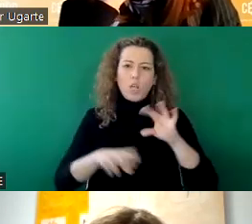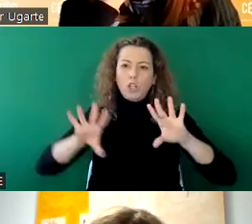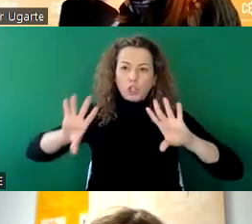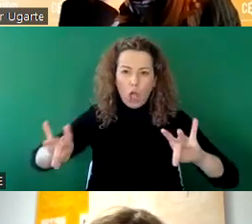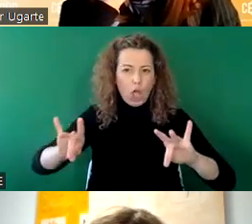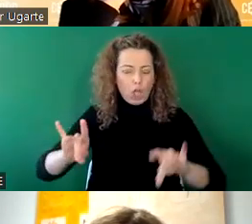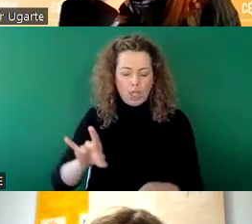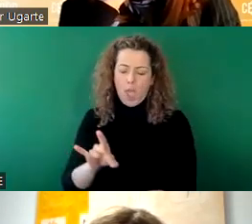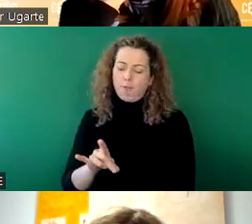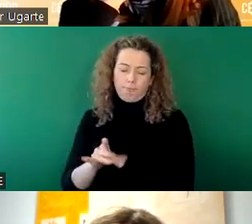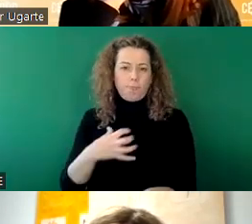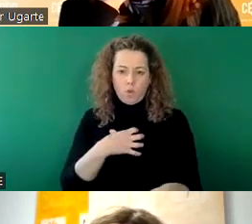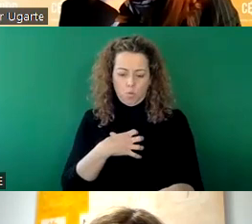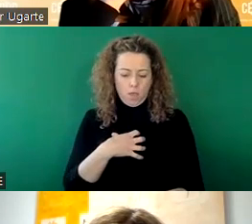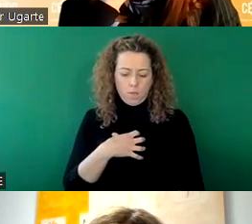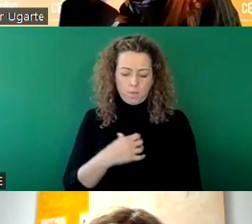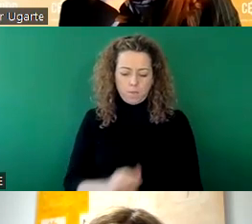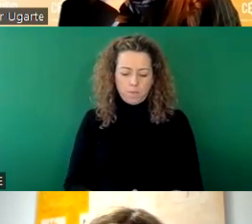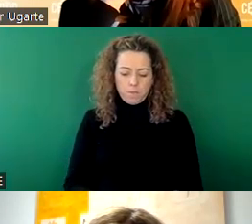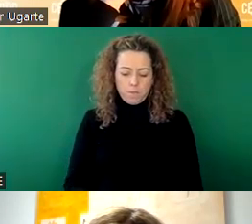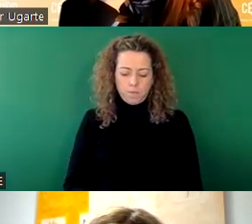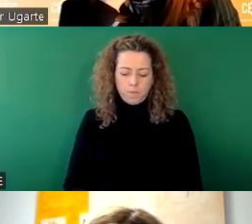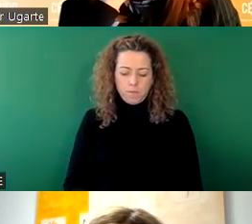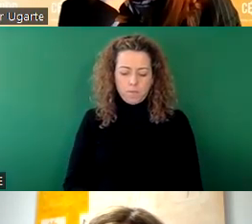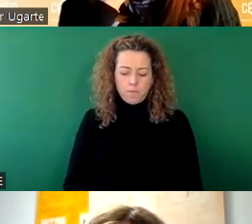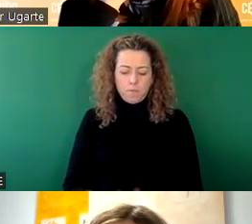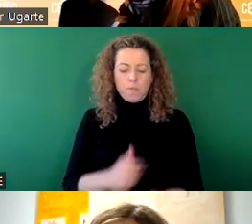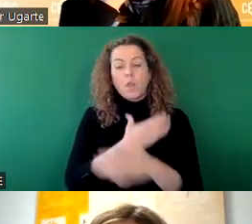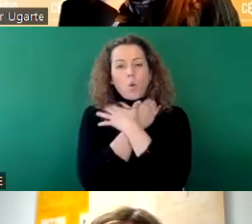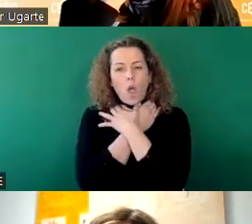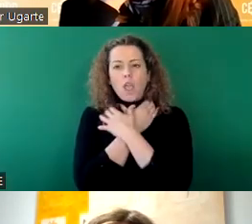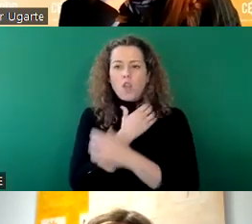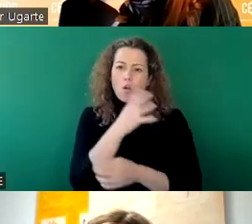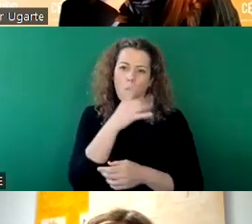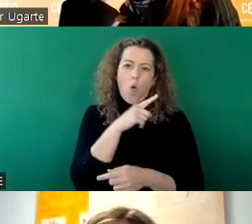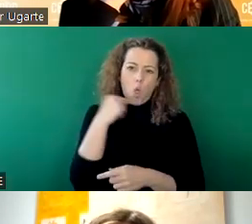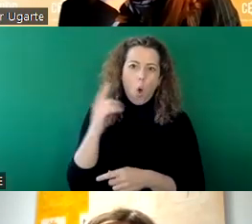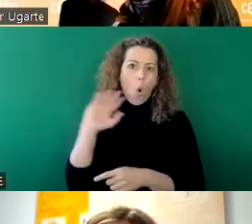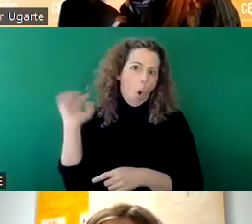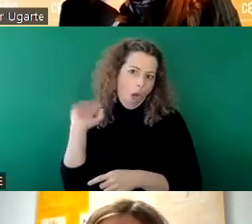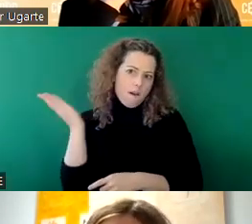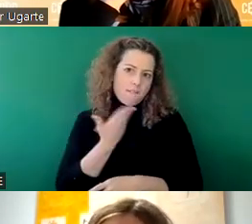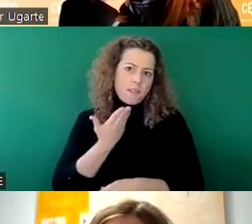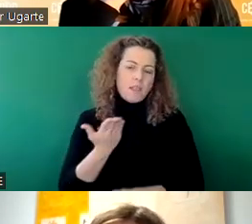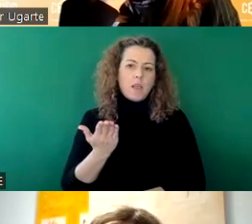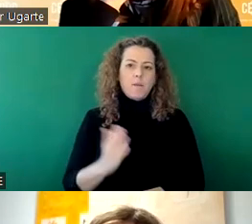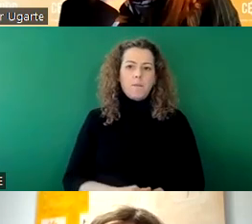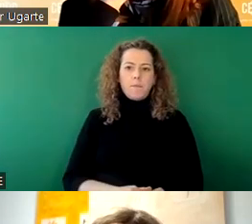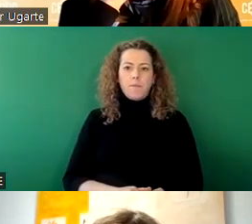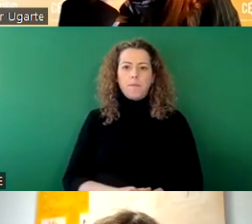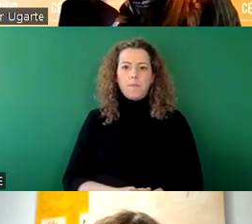hacer esa intervención. Cuello, pues tanto por dolor como por daño cervical y por supuesto trasero por una cuestión de